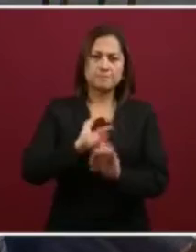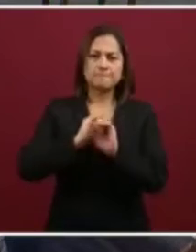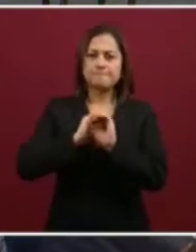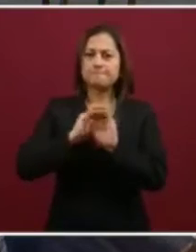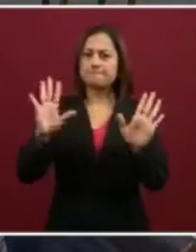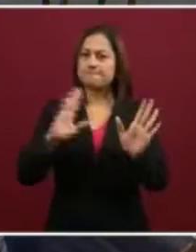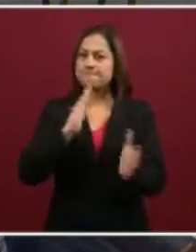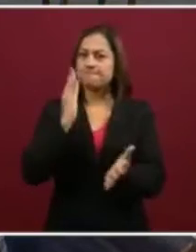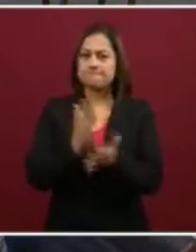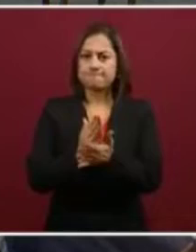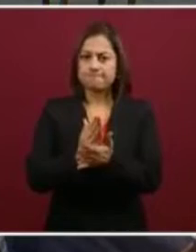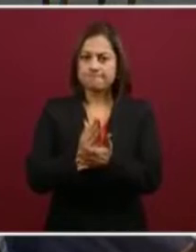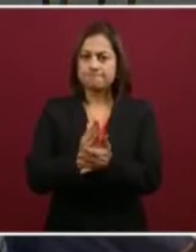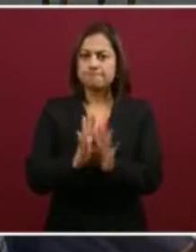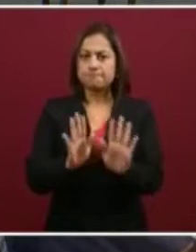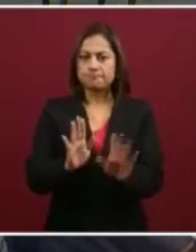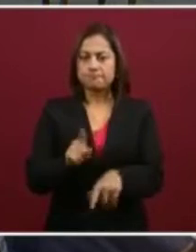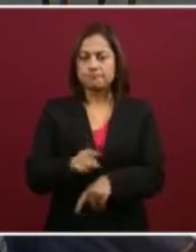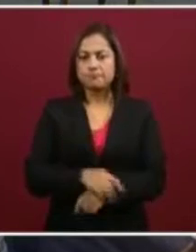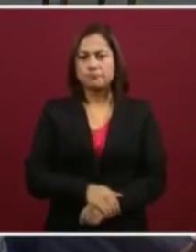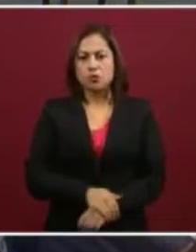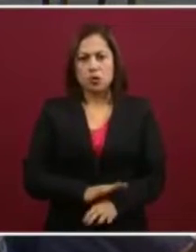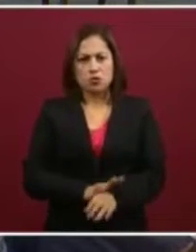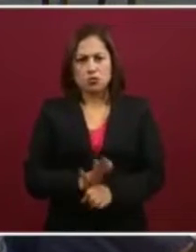Es bastante suficiente.